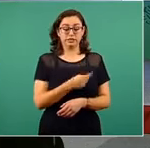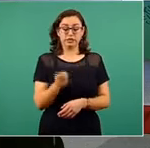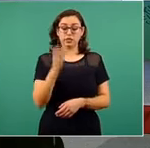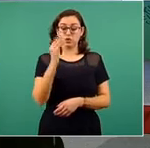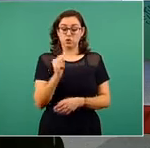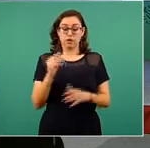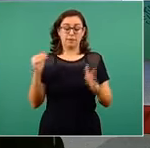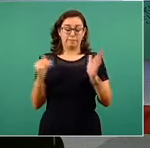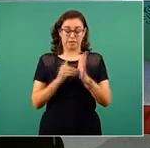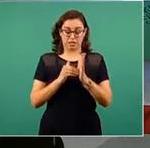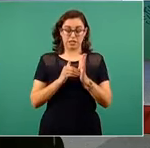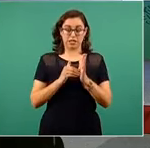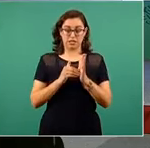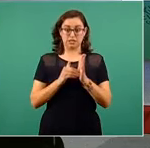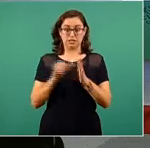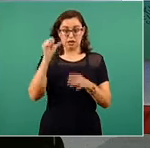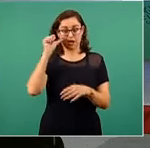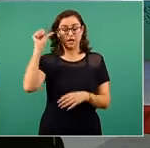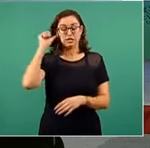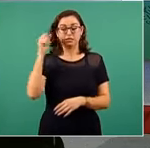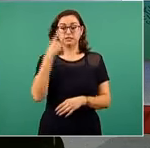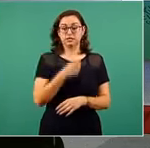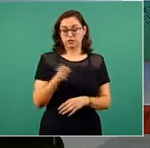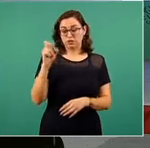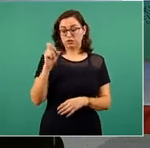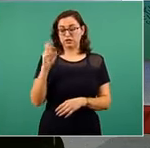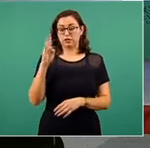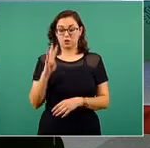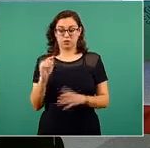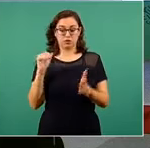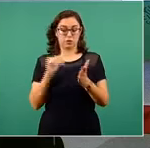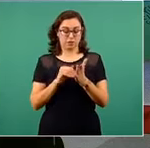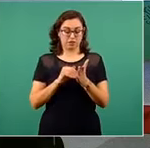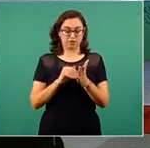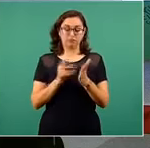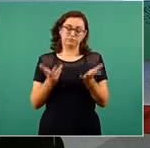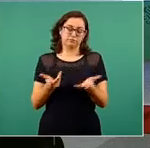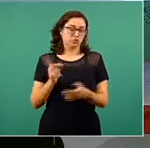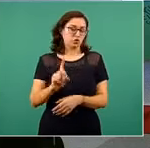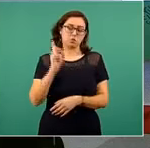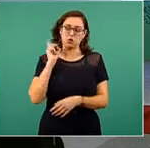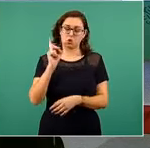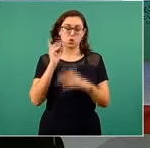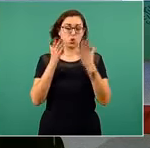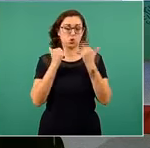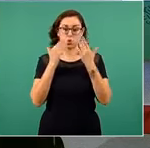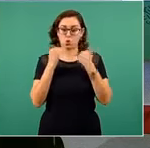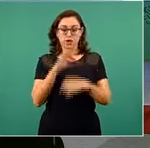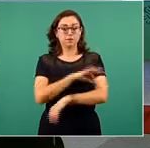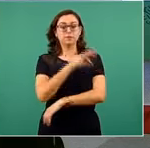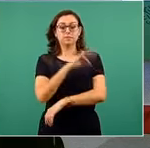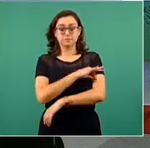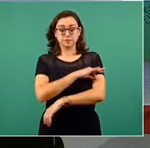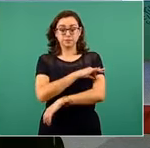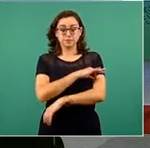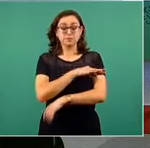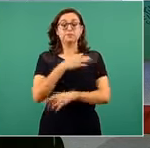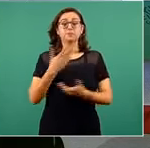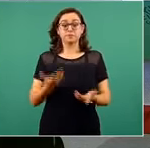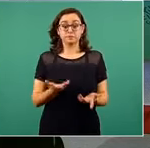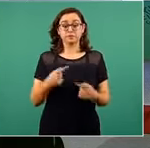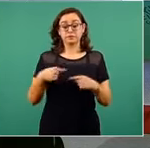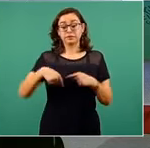barritas que están aquí, y se abre un nuevo ciclo semanal, porque como veremos enseguida, tendremos el abastecimiento